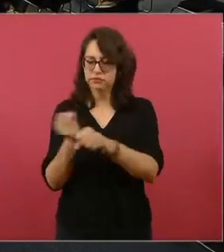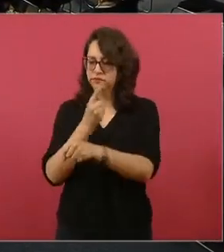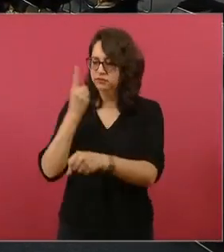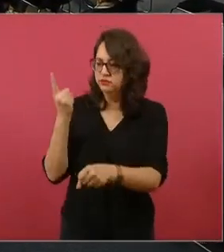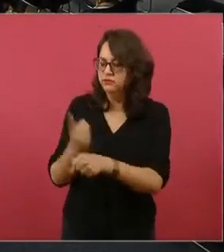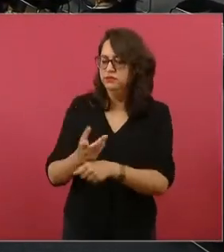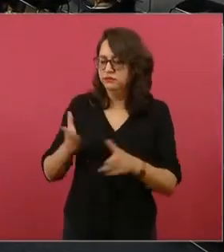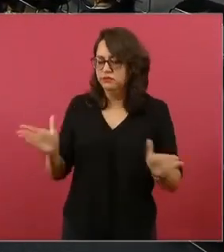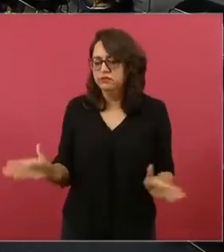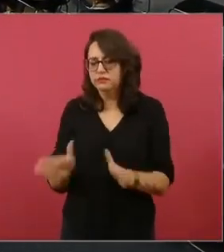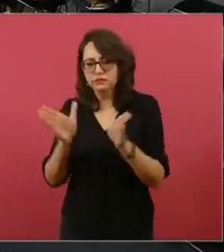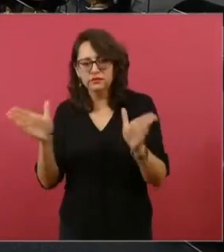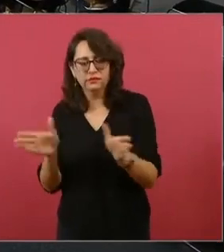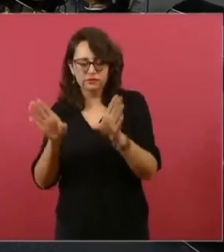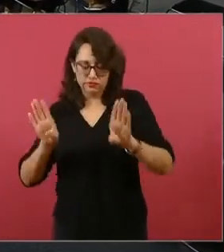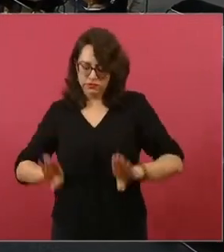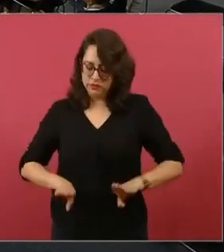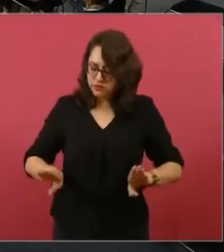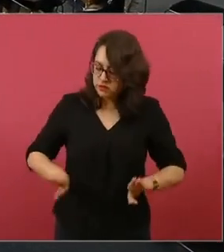seguir